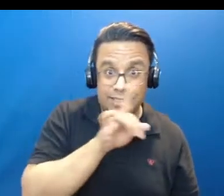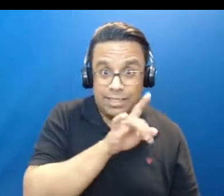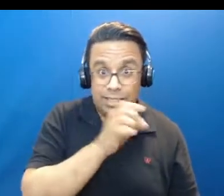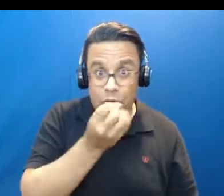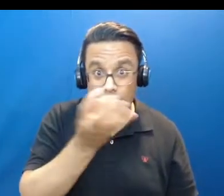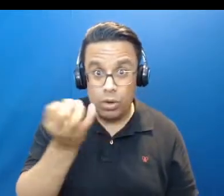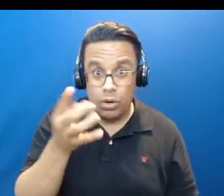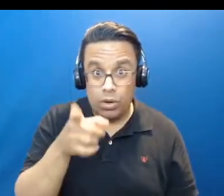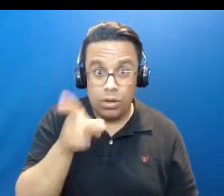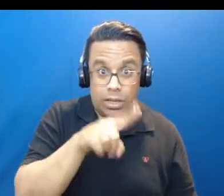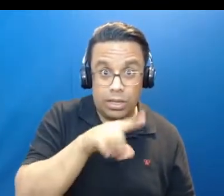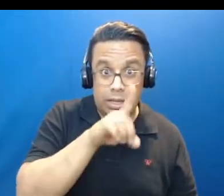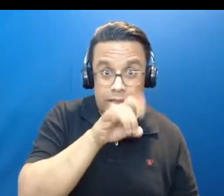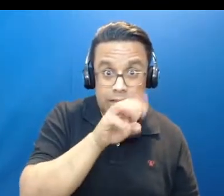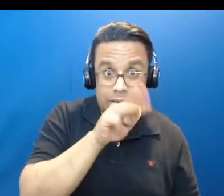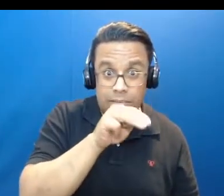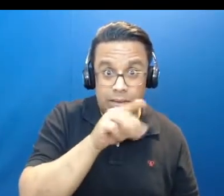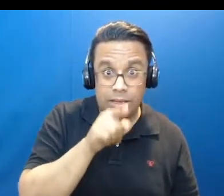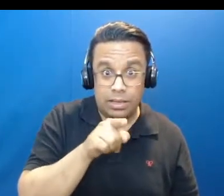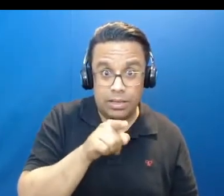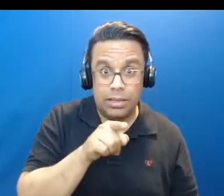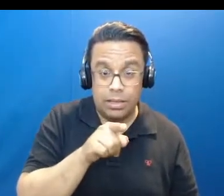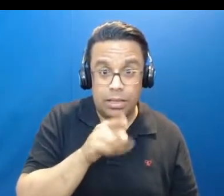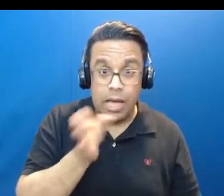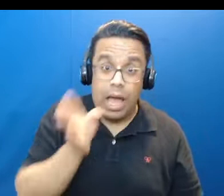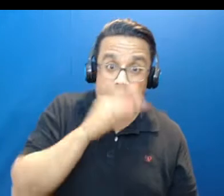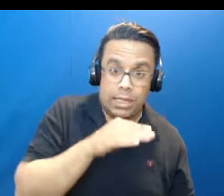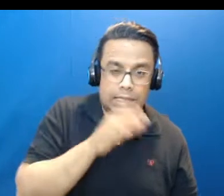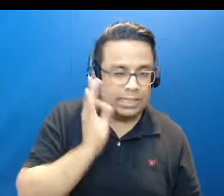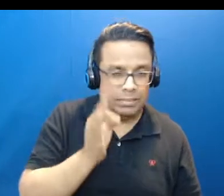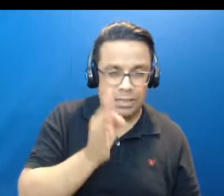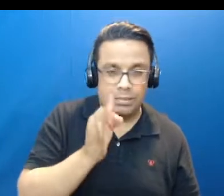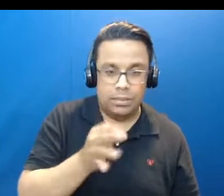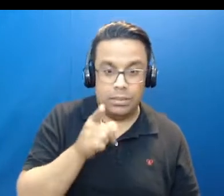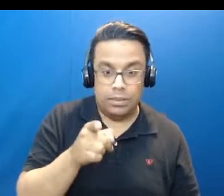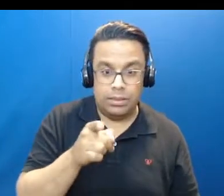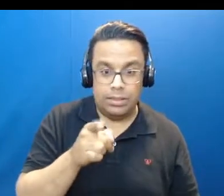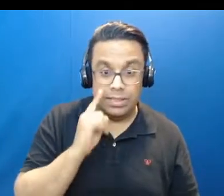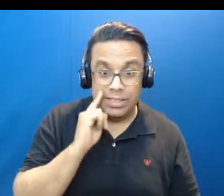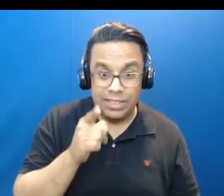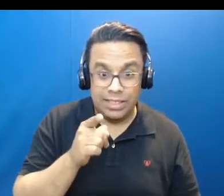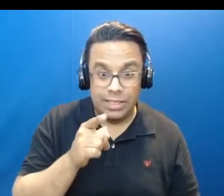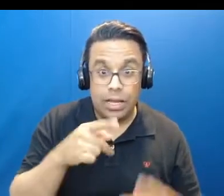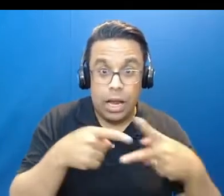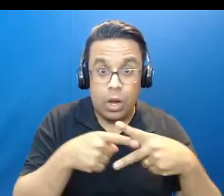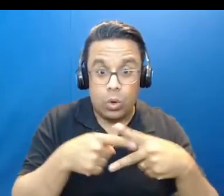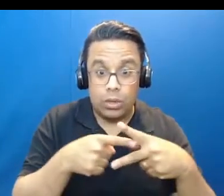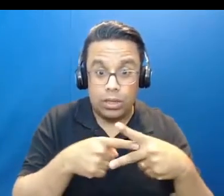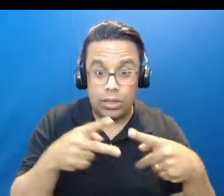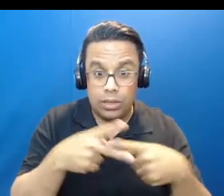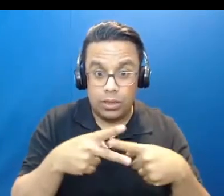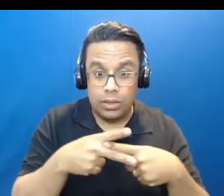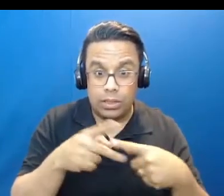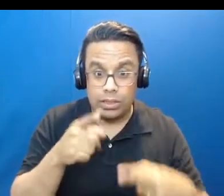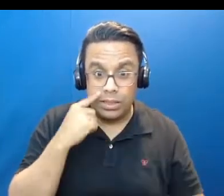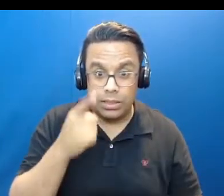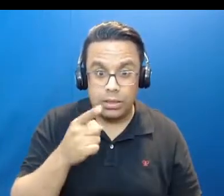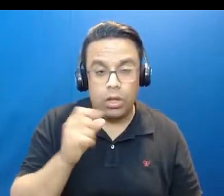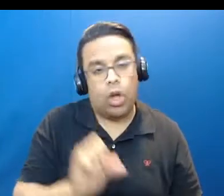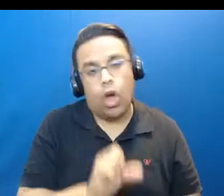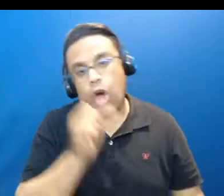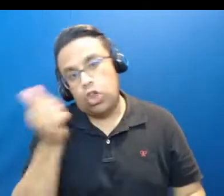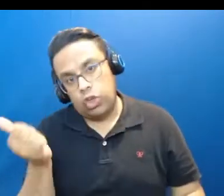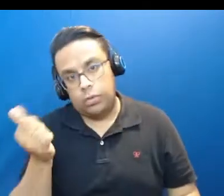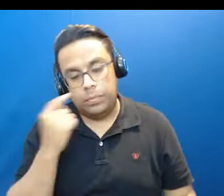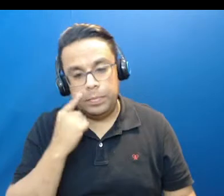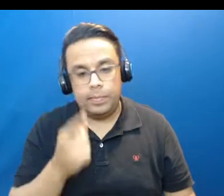este visor, la palabra din va a anteceder siempre a la j. Si de pronto yo quisiera colocar un sufijo, como